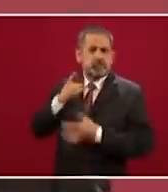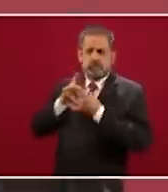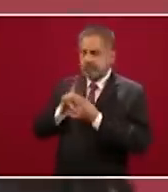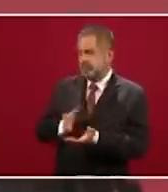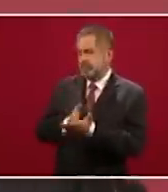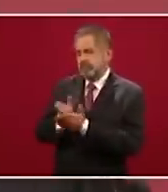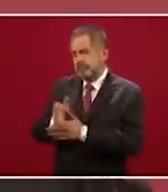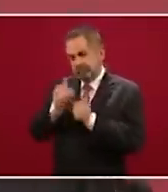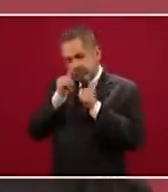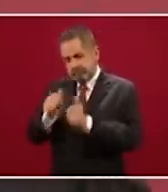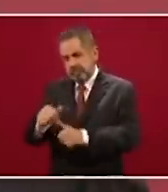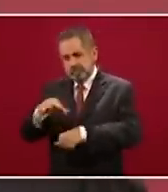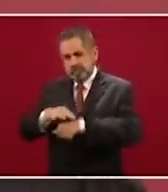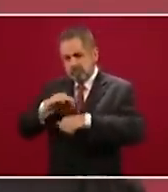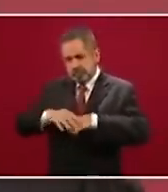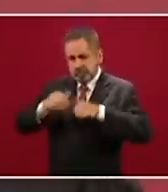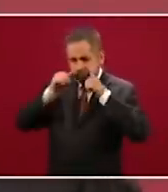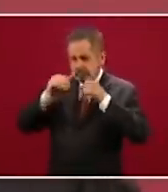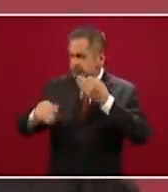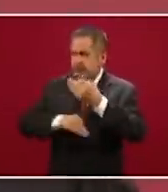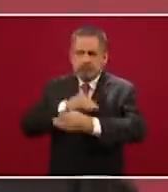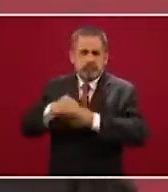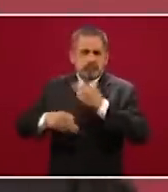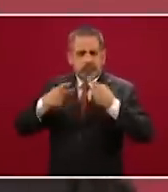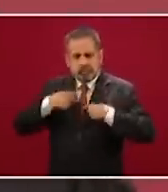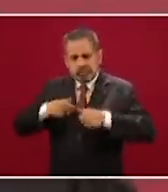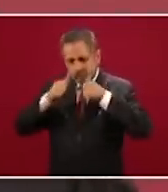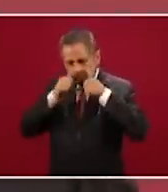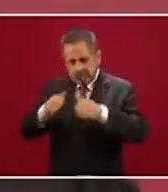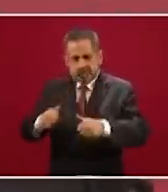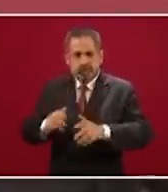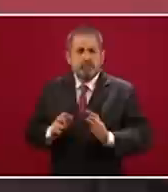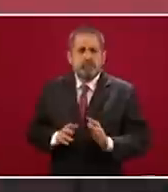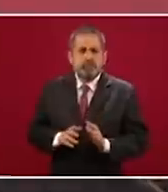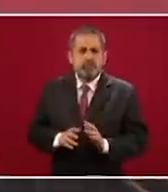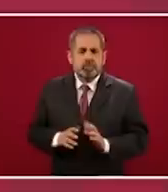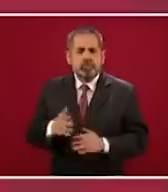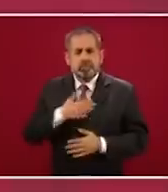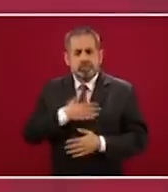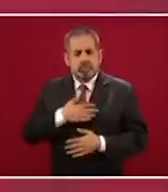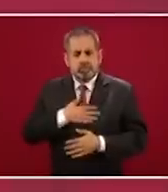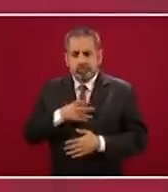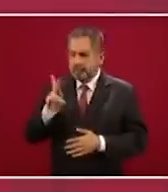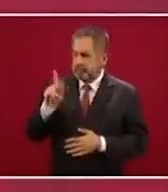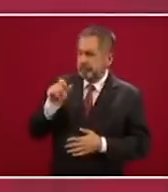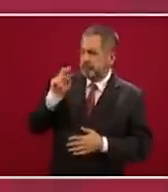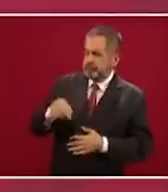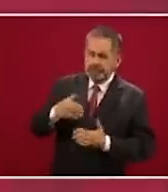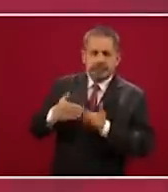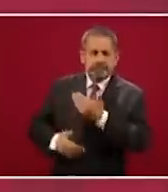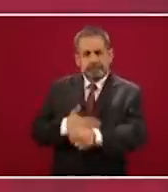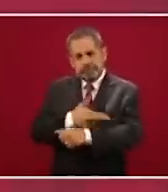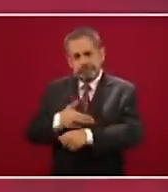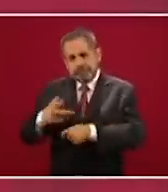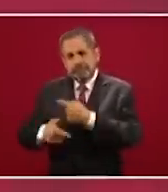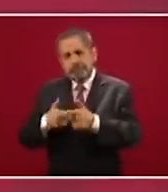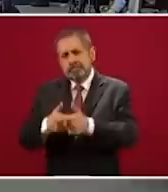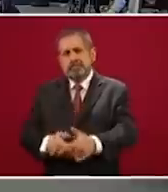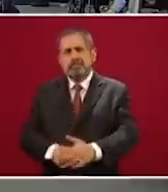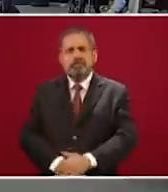de atender a todos y nuestra estrategia que va a continuar sobre